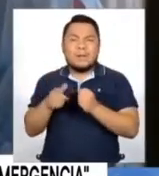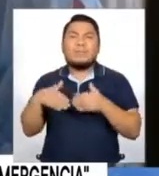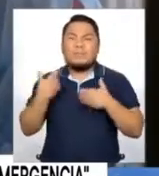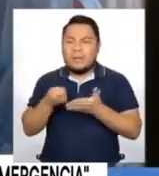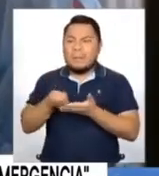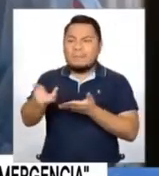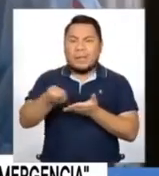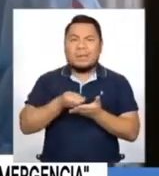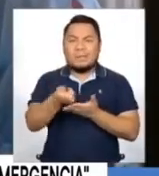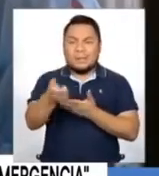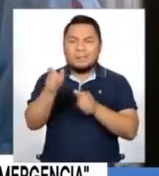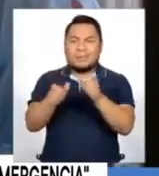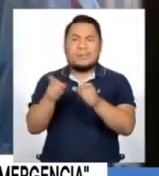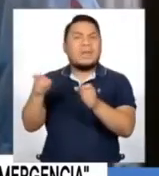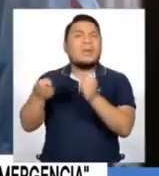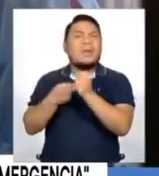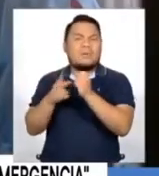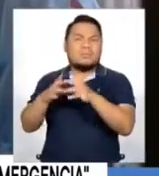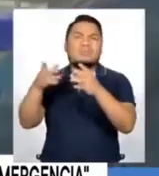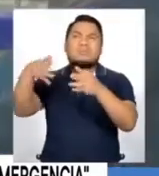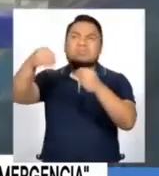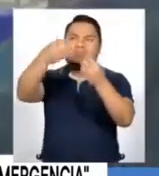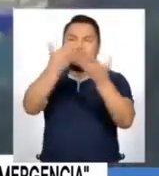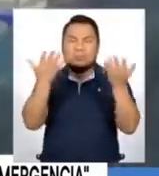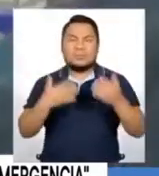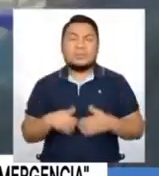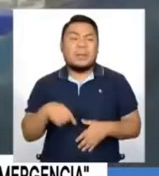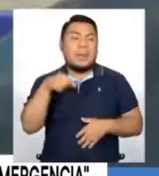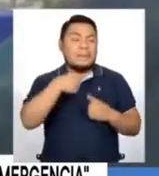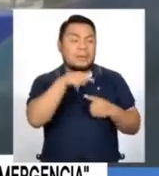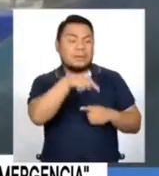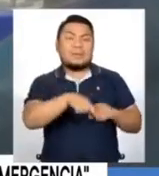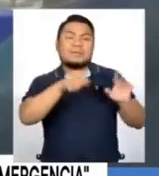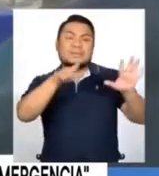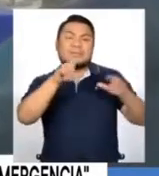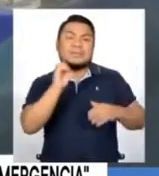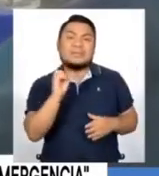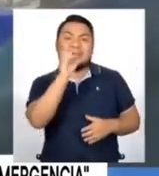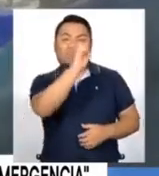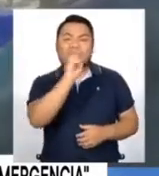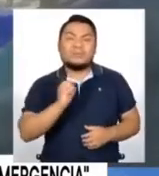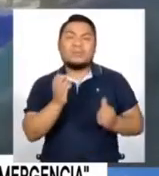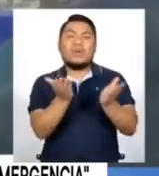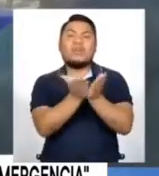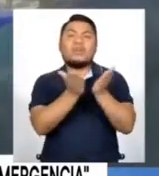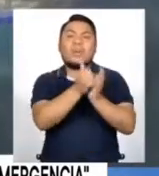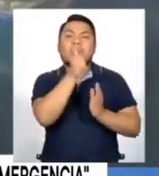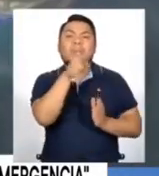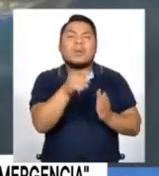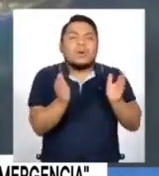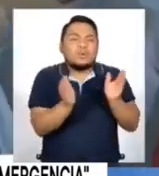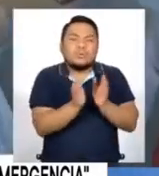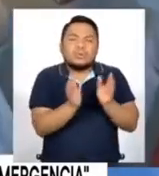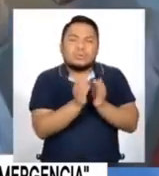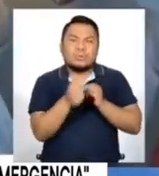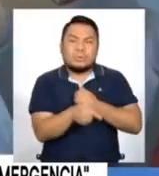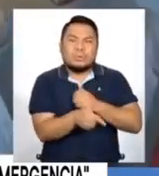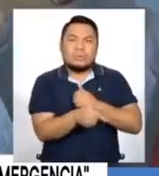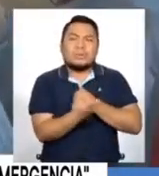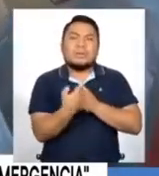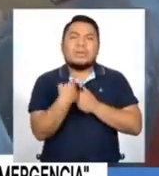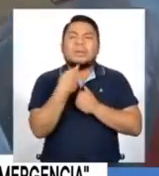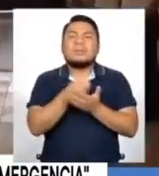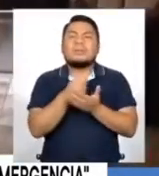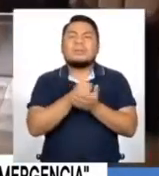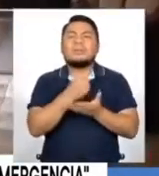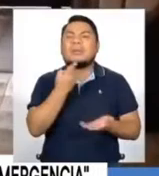Ahora, estamos hablando que el 70% de los colegios privados son pequeñitos y que cobran una pensión menor a